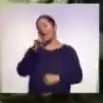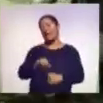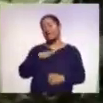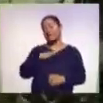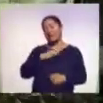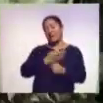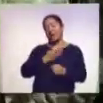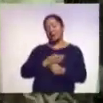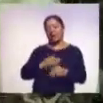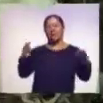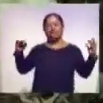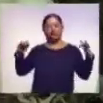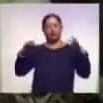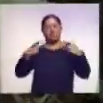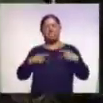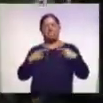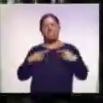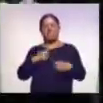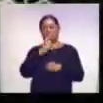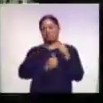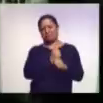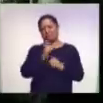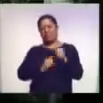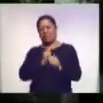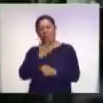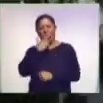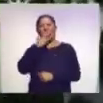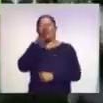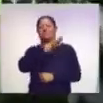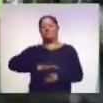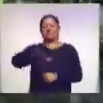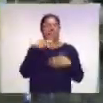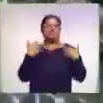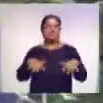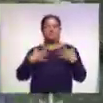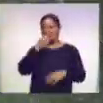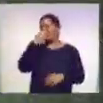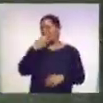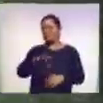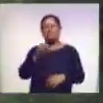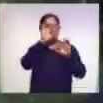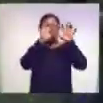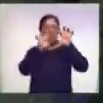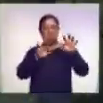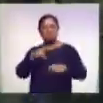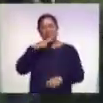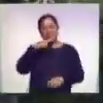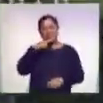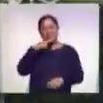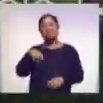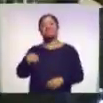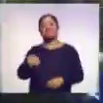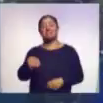convoca a miles de visitantes que año con año acuden a apreciar una diversidad de nacimientos y adornos navideños, a la par de degustar